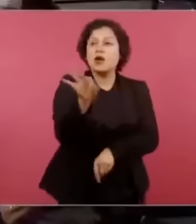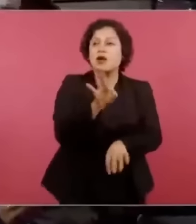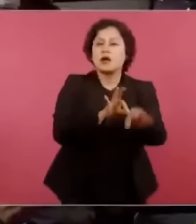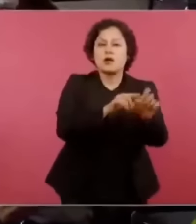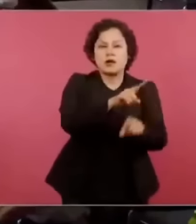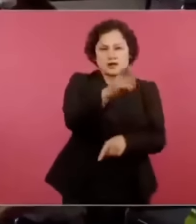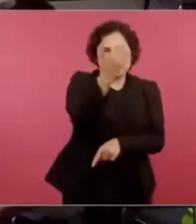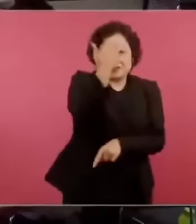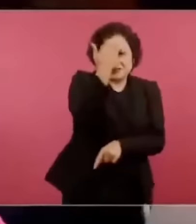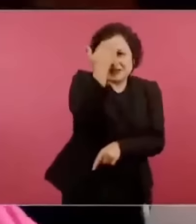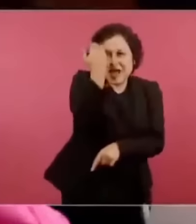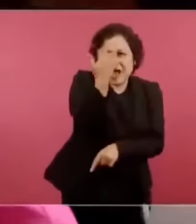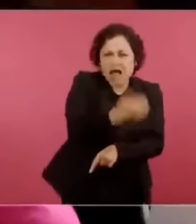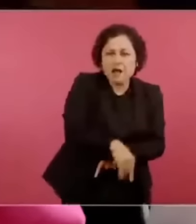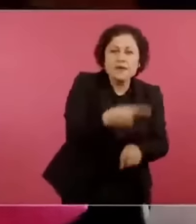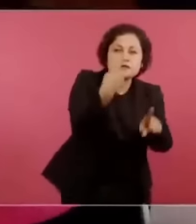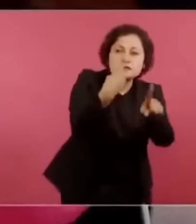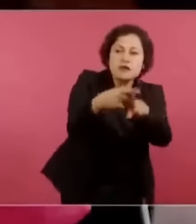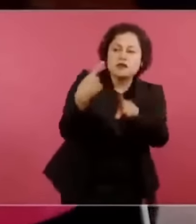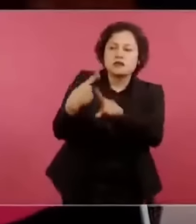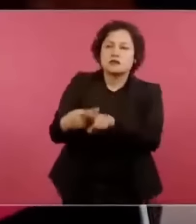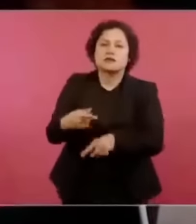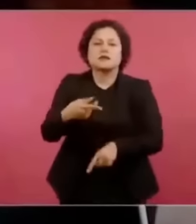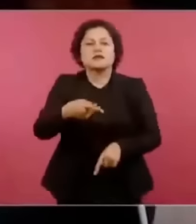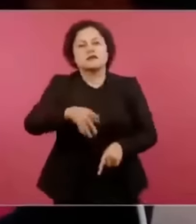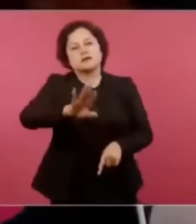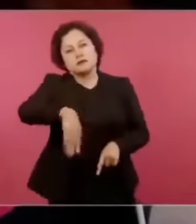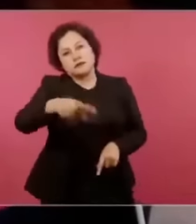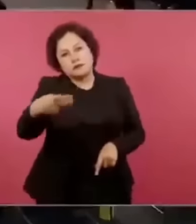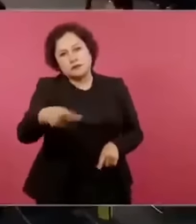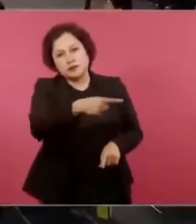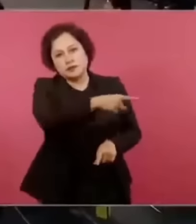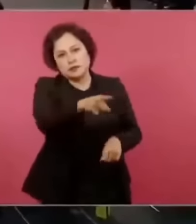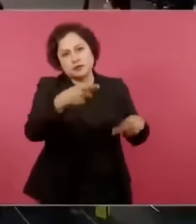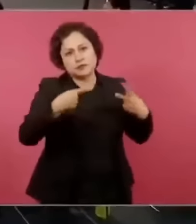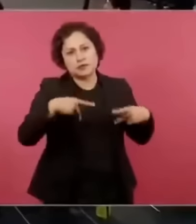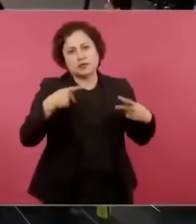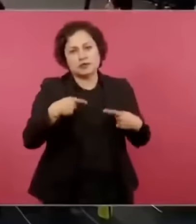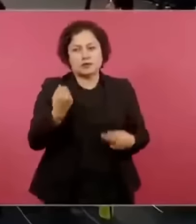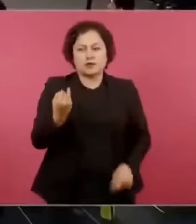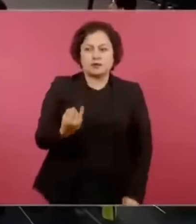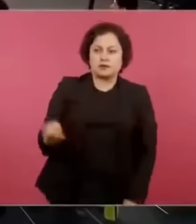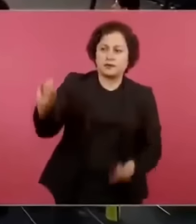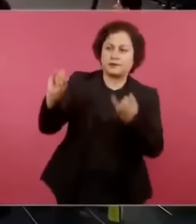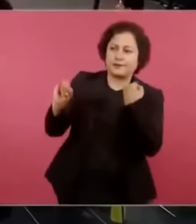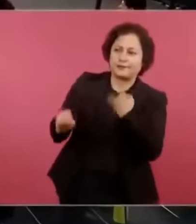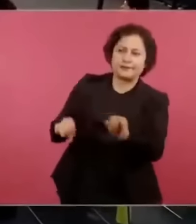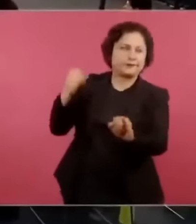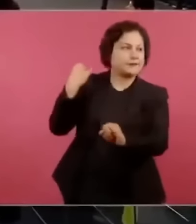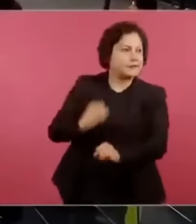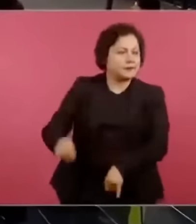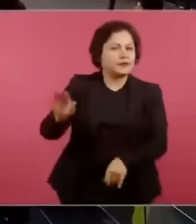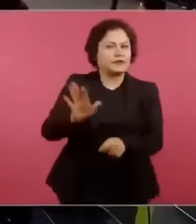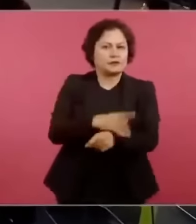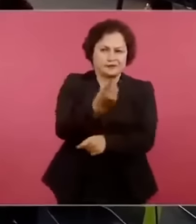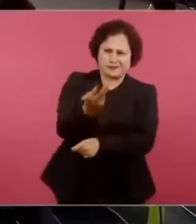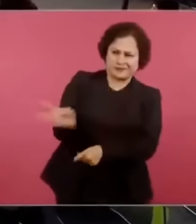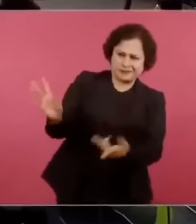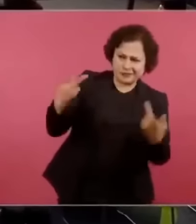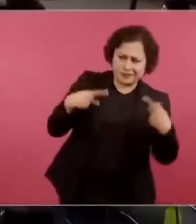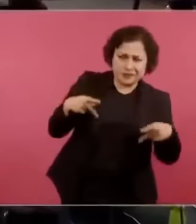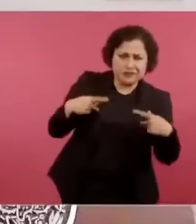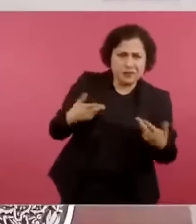las opciones que tienen. No se desencantan, están participando mucho y hay gente